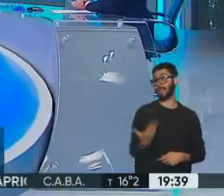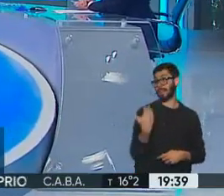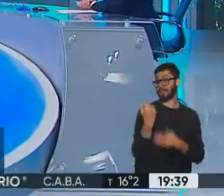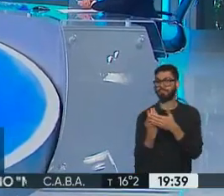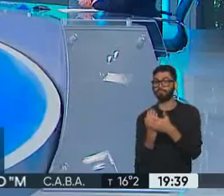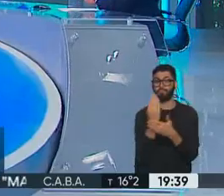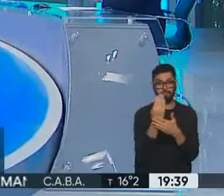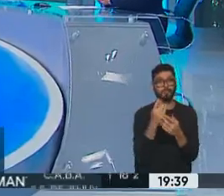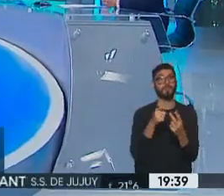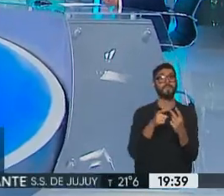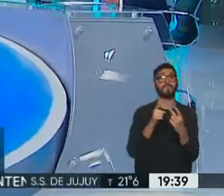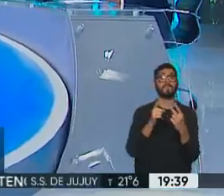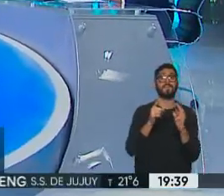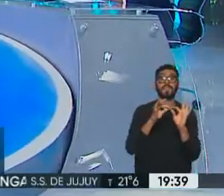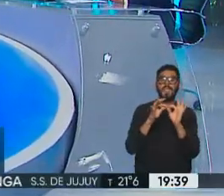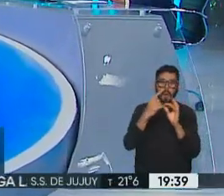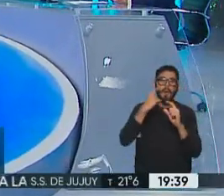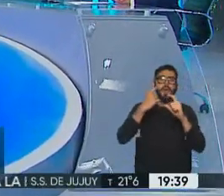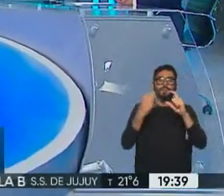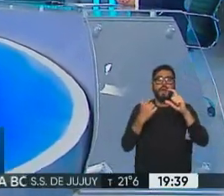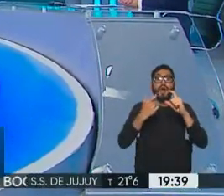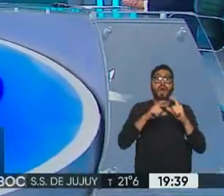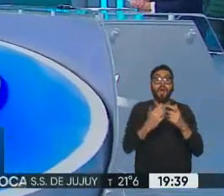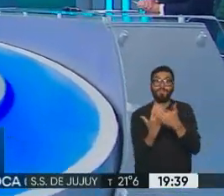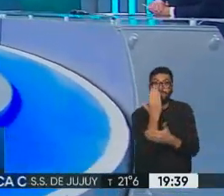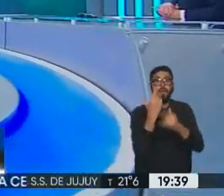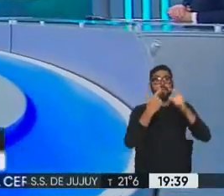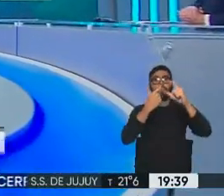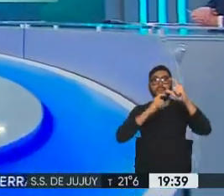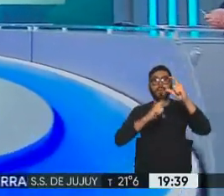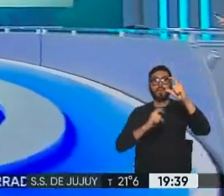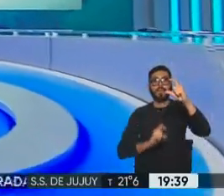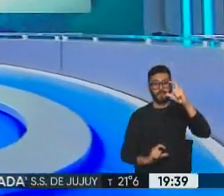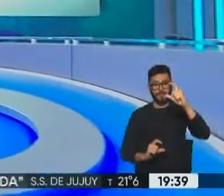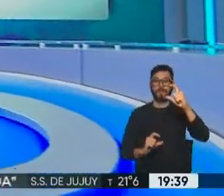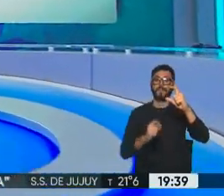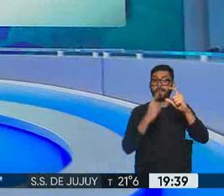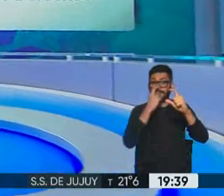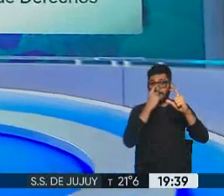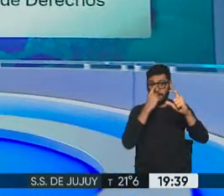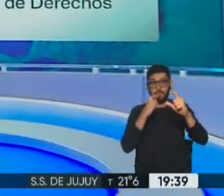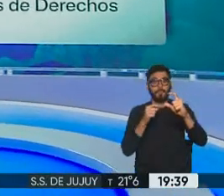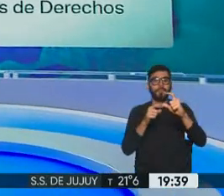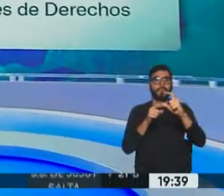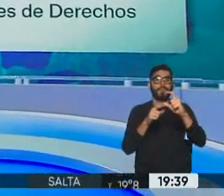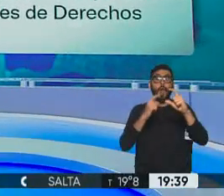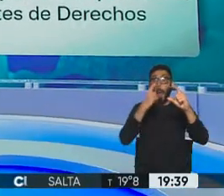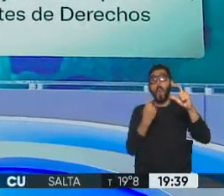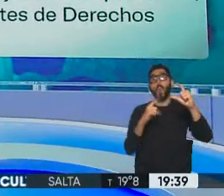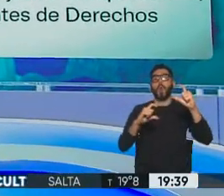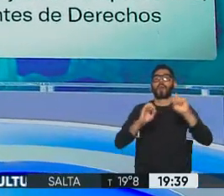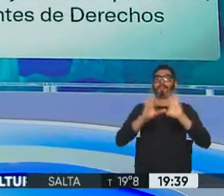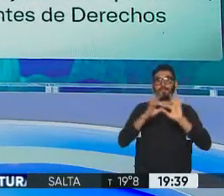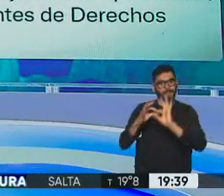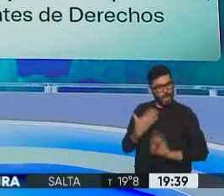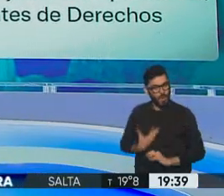que alude a otra situación. Vamos a repasar el hilo, en realidad, para después recaer en ese tuit que hace referencia a la cuestión